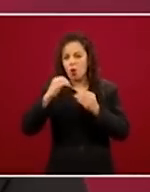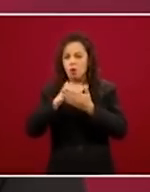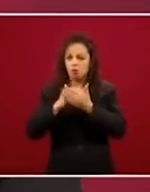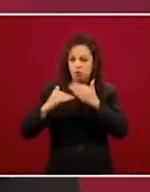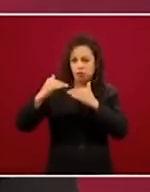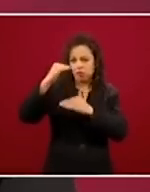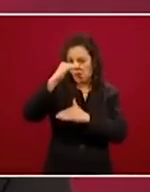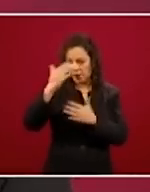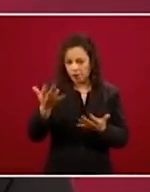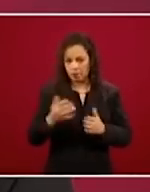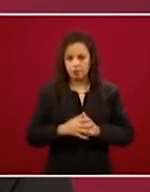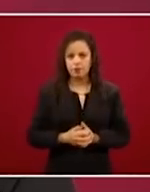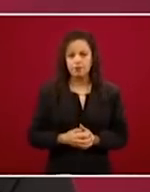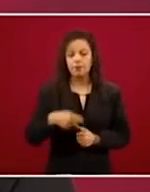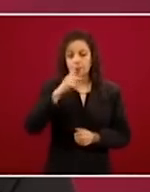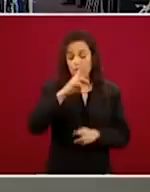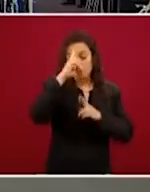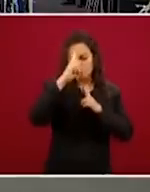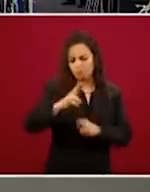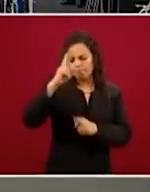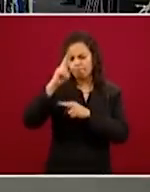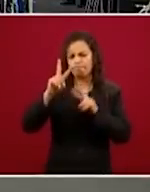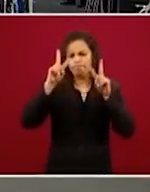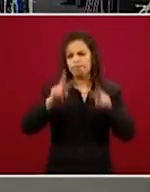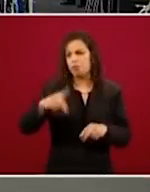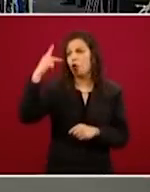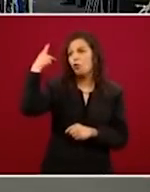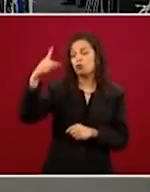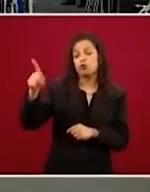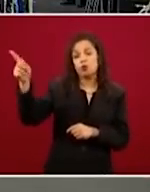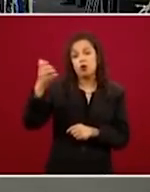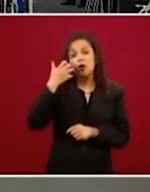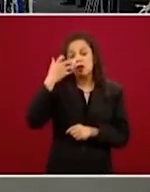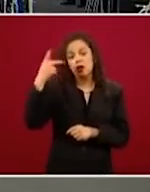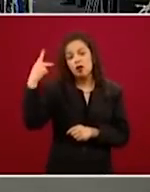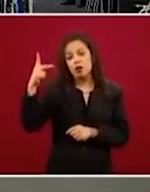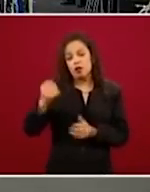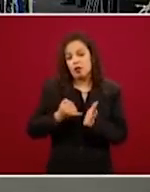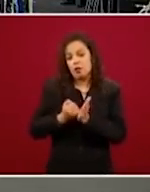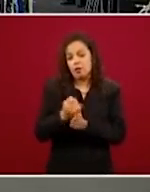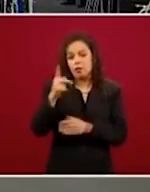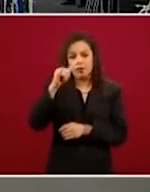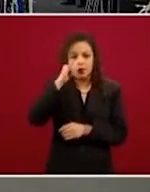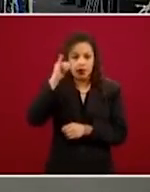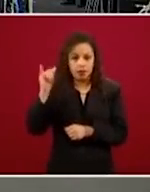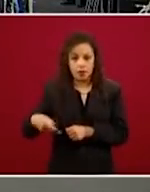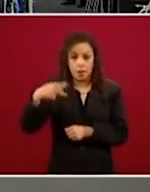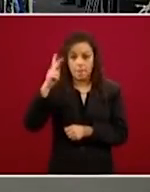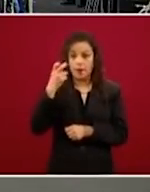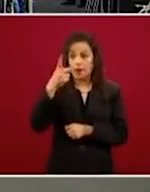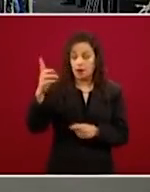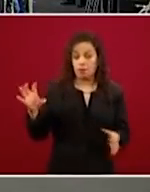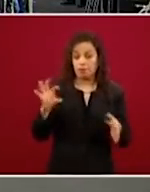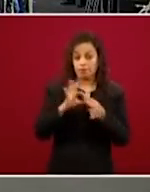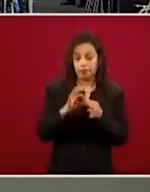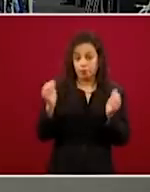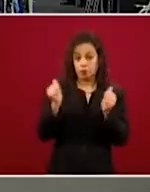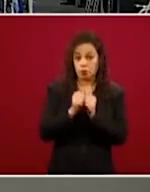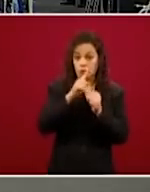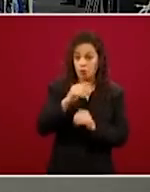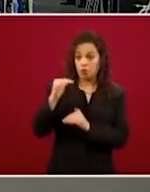respetamos obviamente las consideraciones que haya tenido italia pero esto no corresponde a los estándares que ha puesto